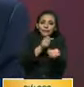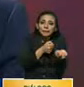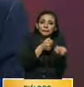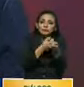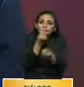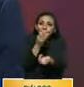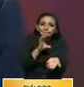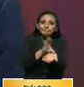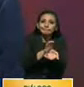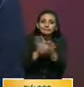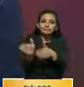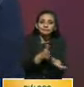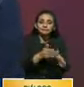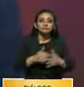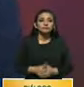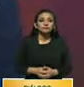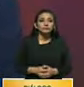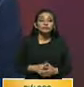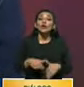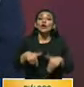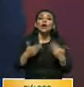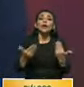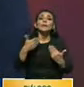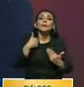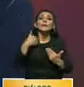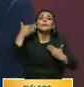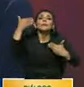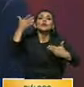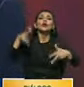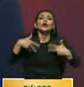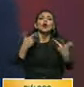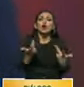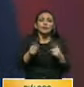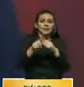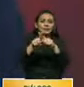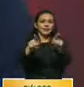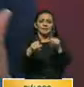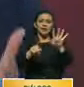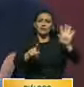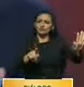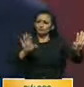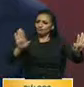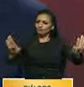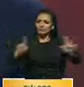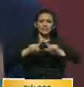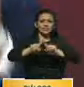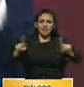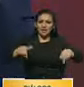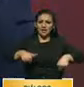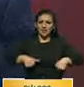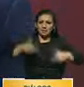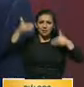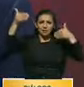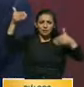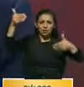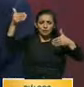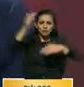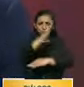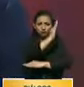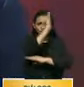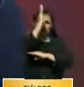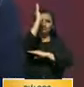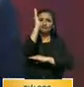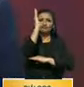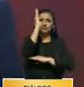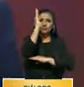principio básico que informa nuestra posición política, distinto de los extremos de derecha e de izquierda, una posición racional,